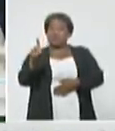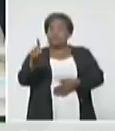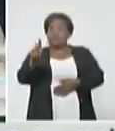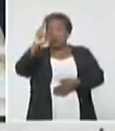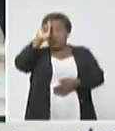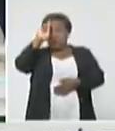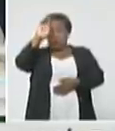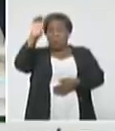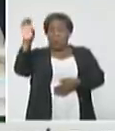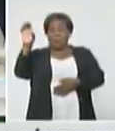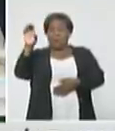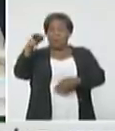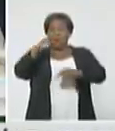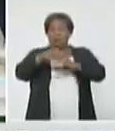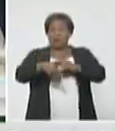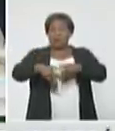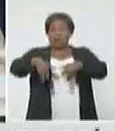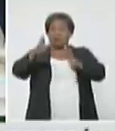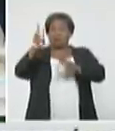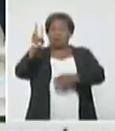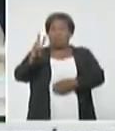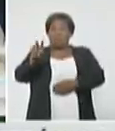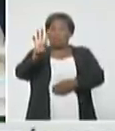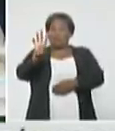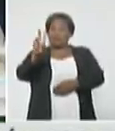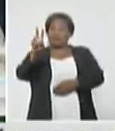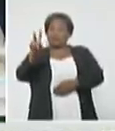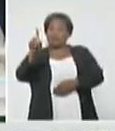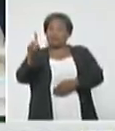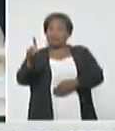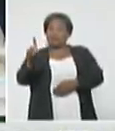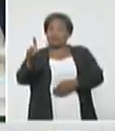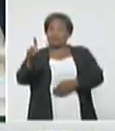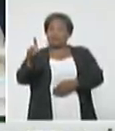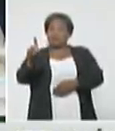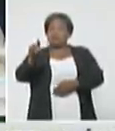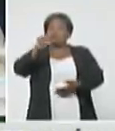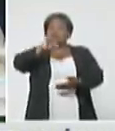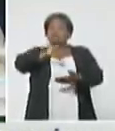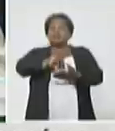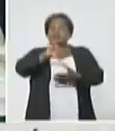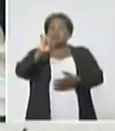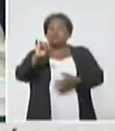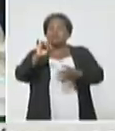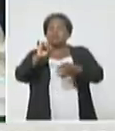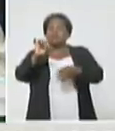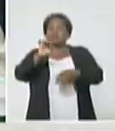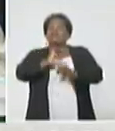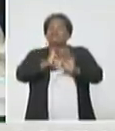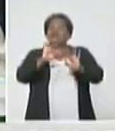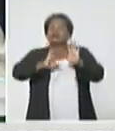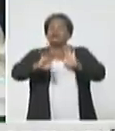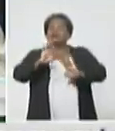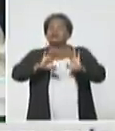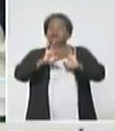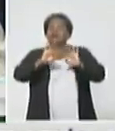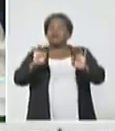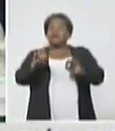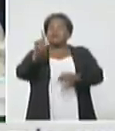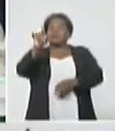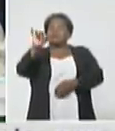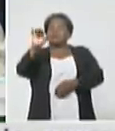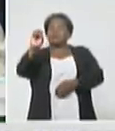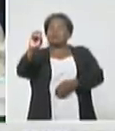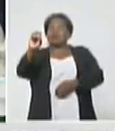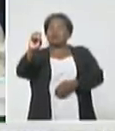Hermanos Amejeira, 421, el del Centro de Investigaciones de la Defensa Civil, 160,